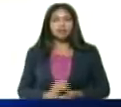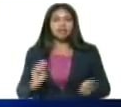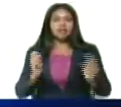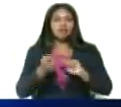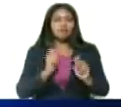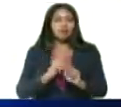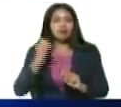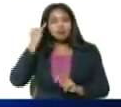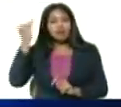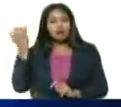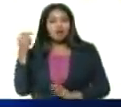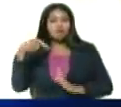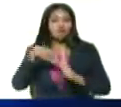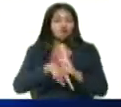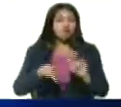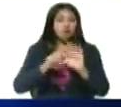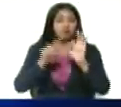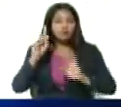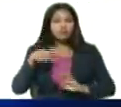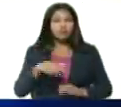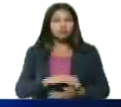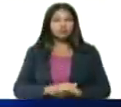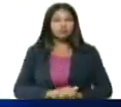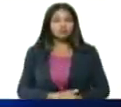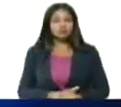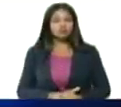ideas muy profundos.